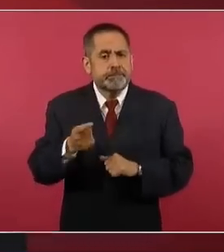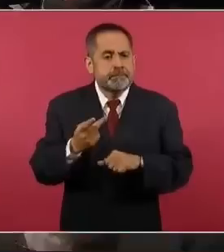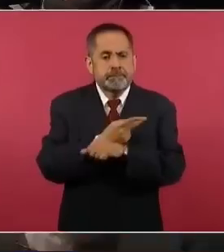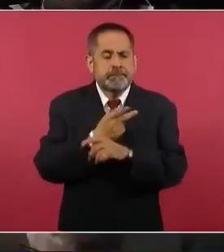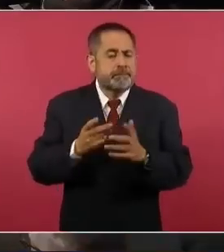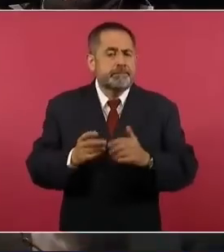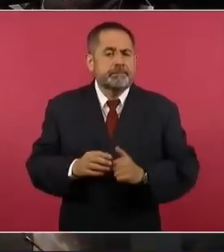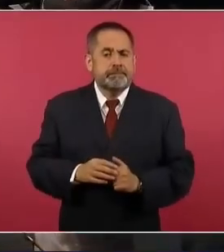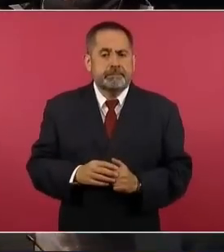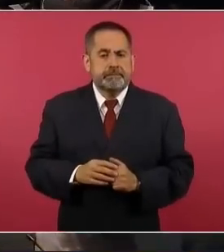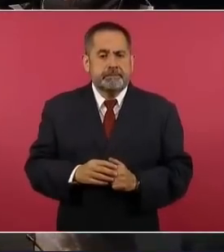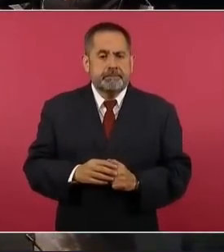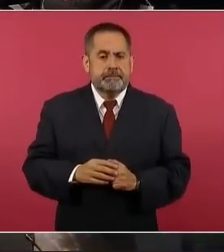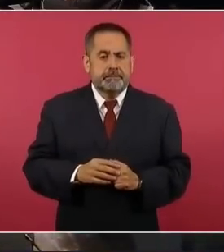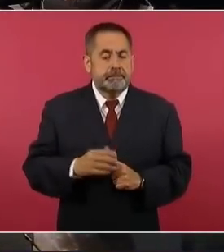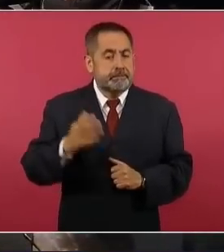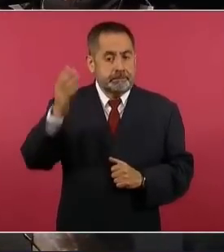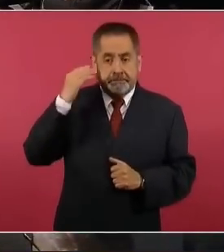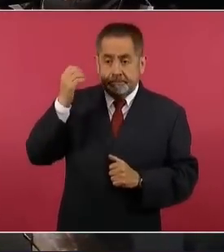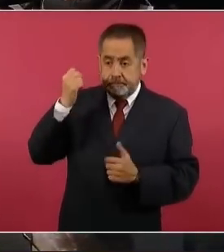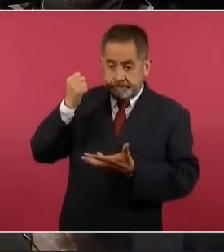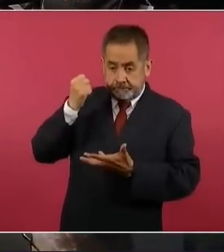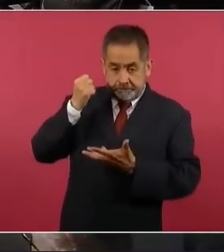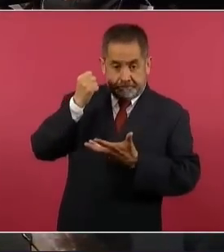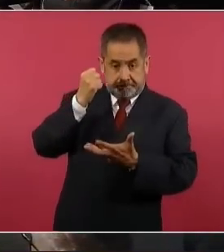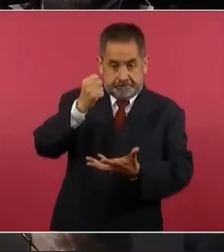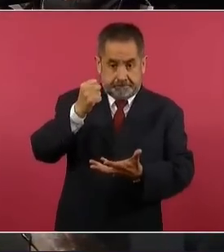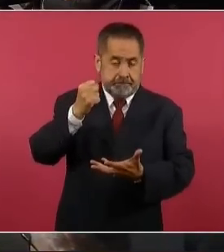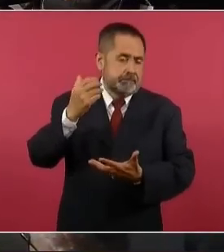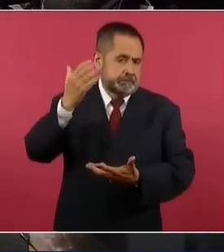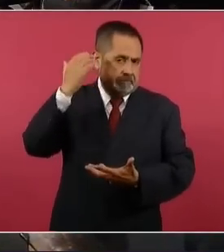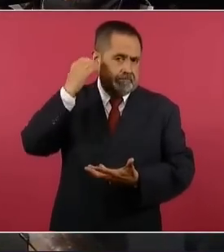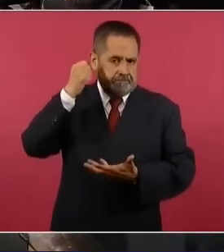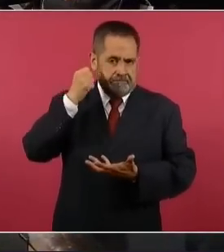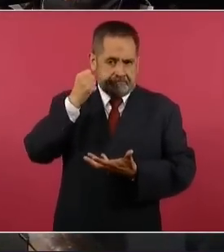porque habían presupuestos